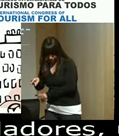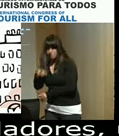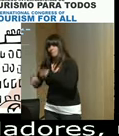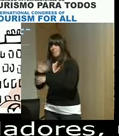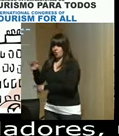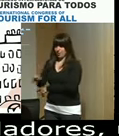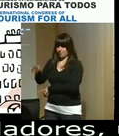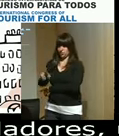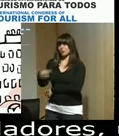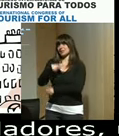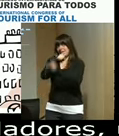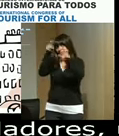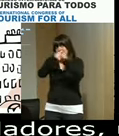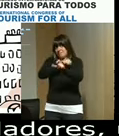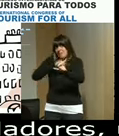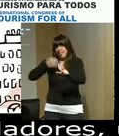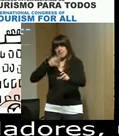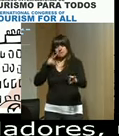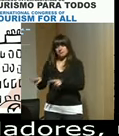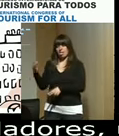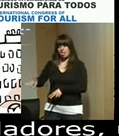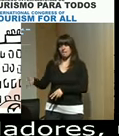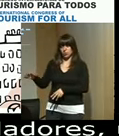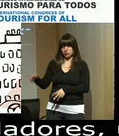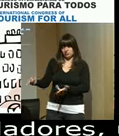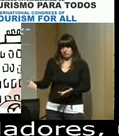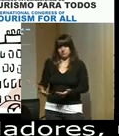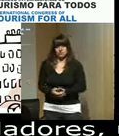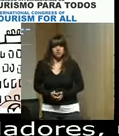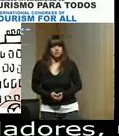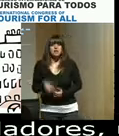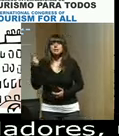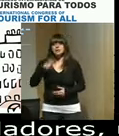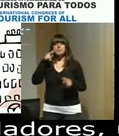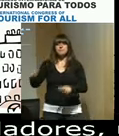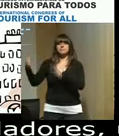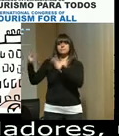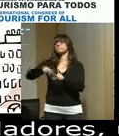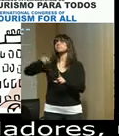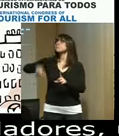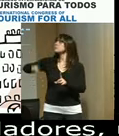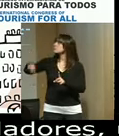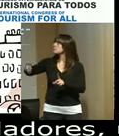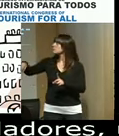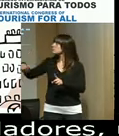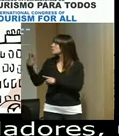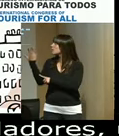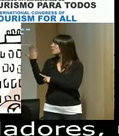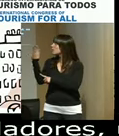cara a las entidades privadas. Aquí también vemos un gráfico en el que nos muestra cuáles son los